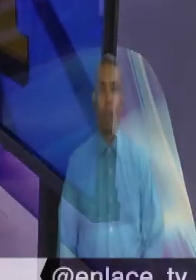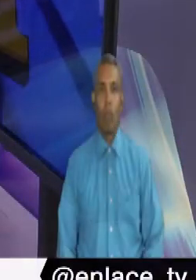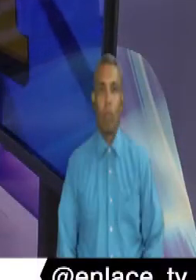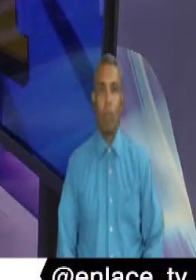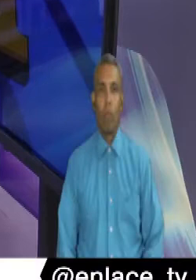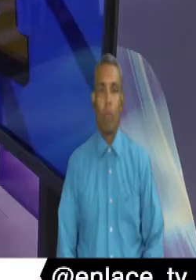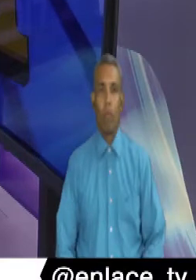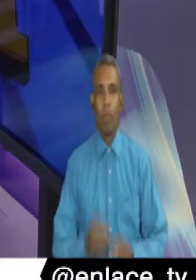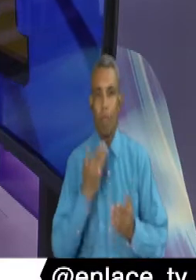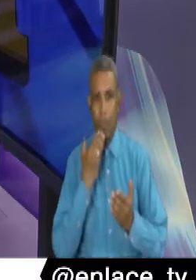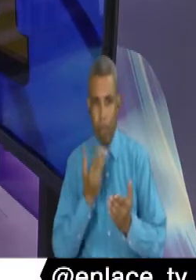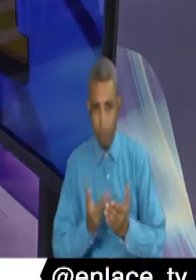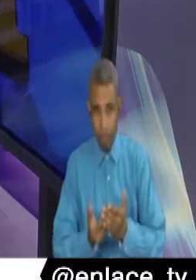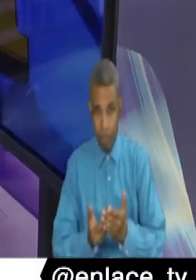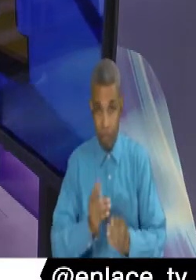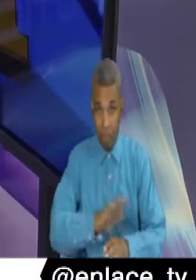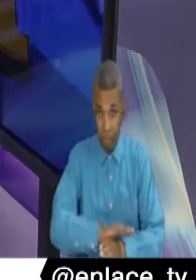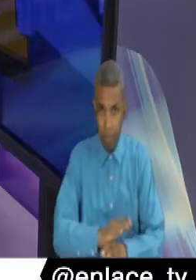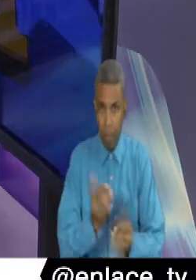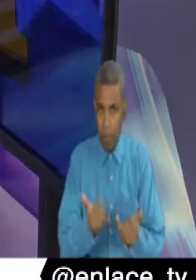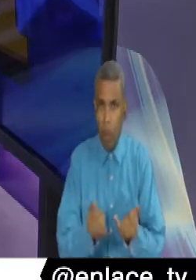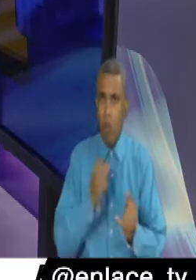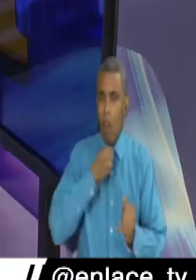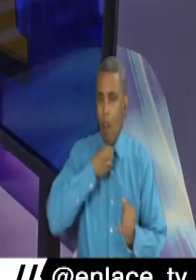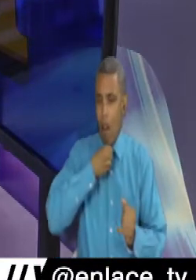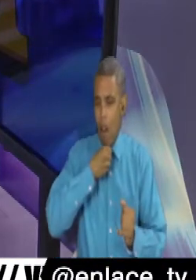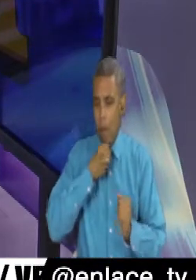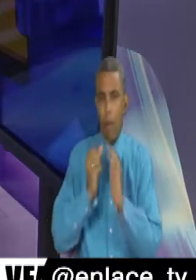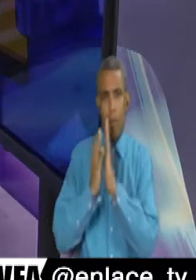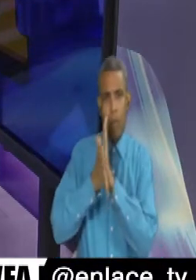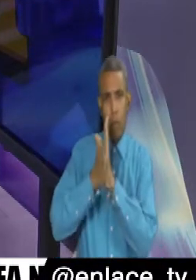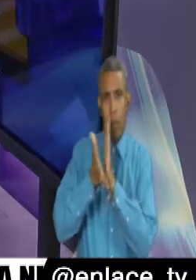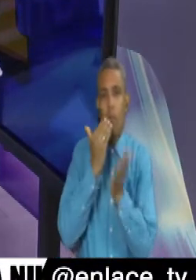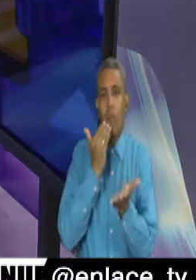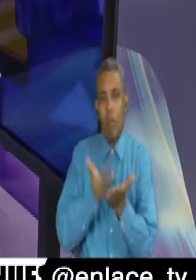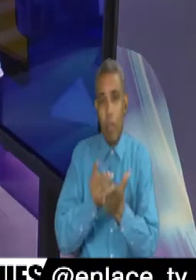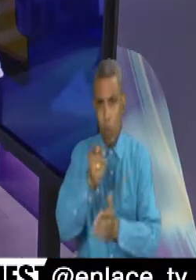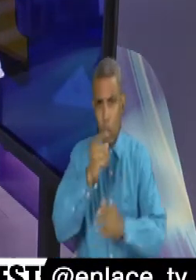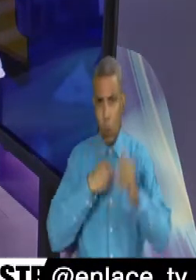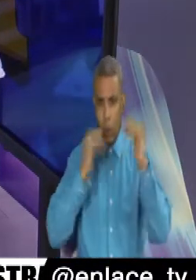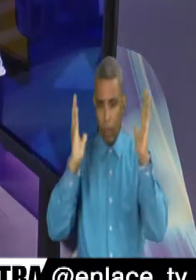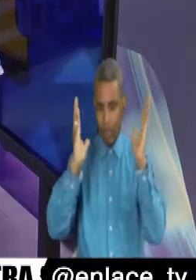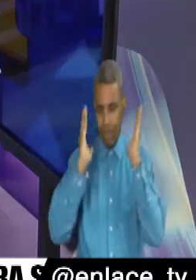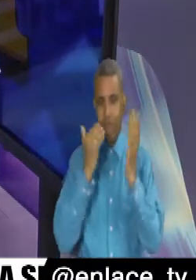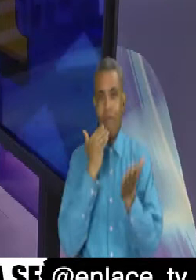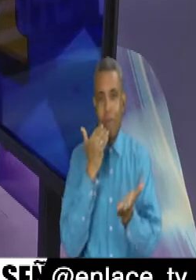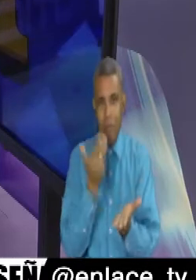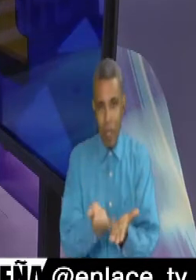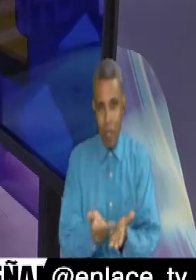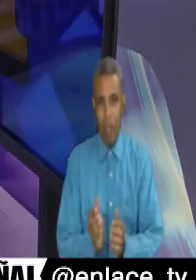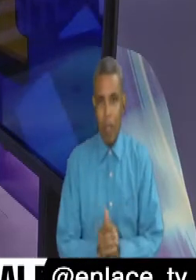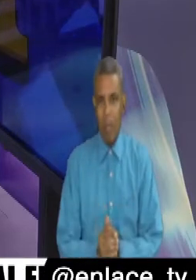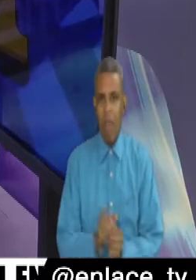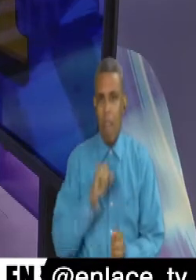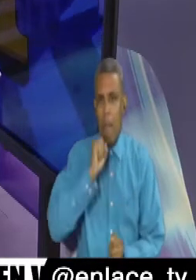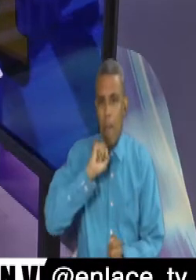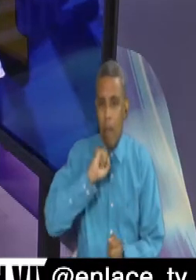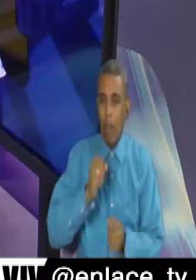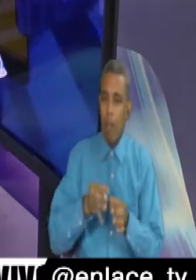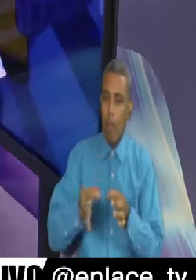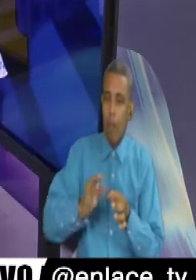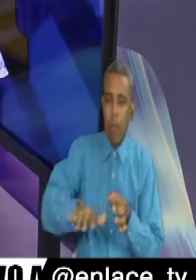Bienvenidos al noticiero que usted quiere ver. Aquí empieza Enlace Noticias. Gracias por estar de nuevo con nosotros para conocer los últimos hechos